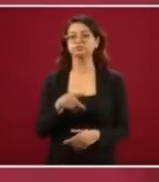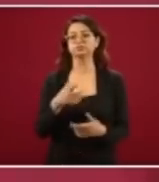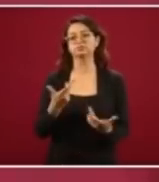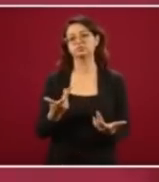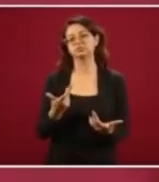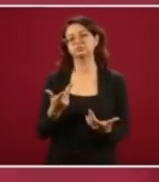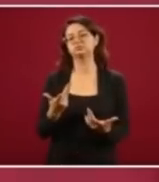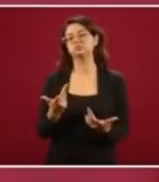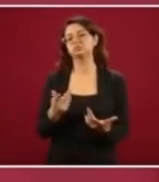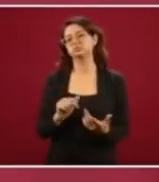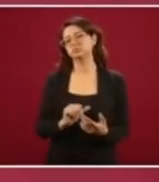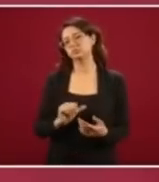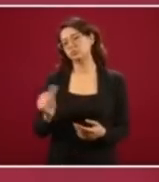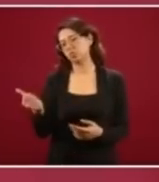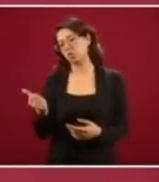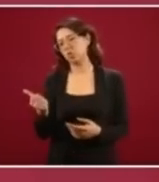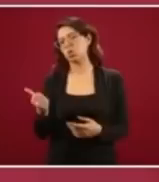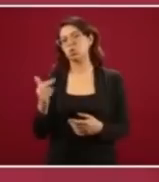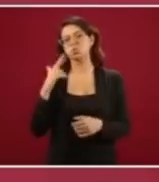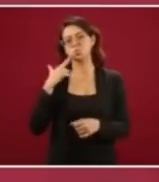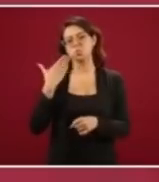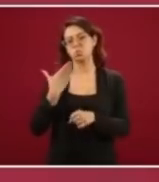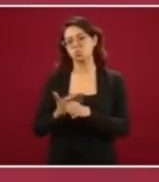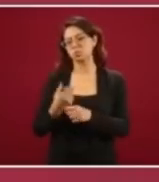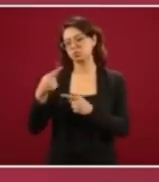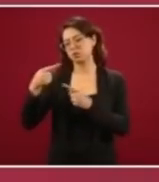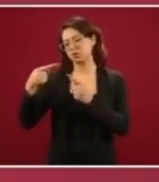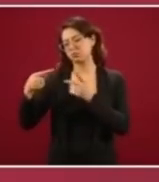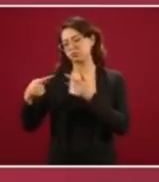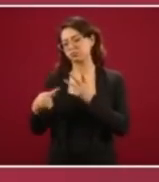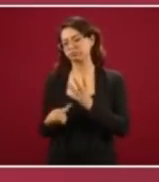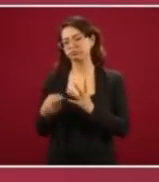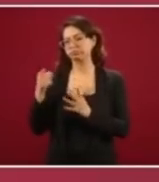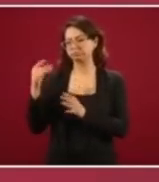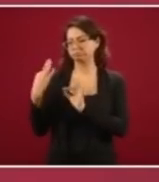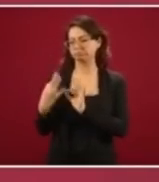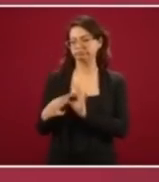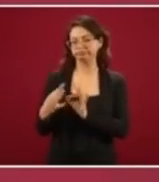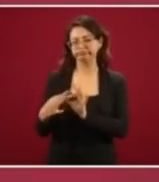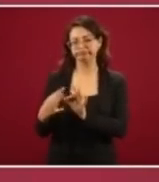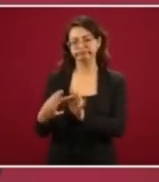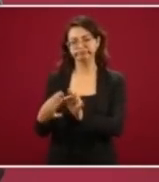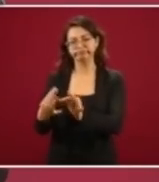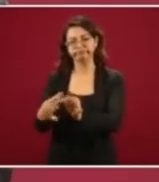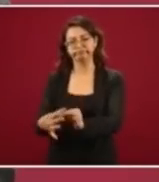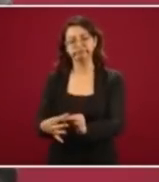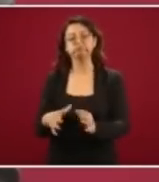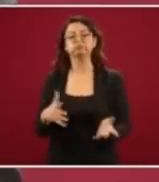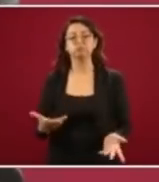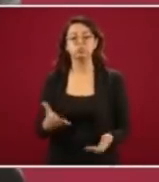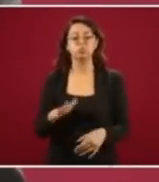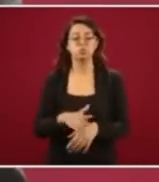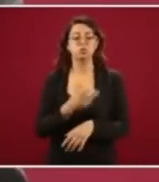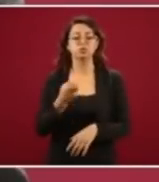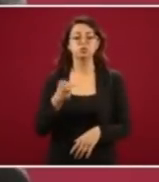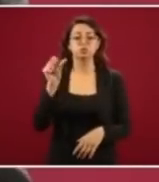otras tareas. De modo que vamos a estar en la